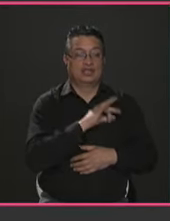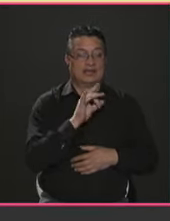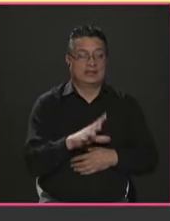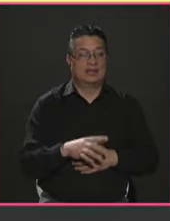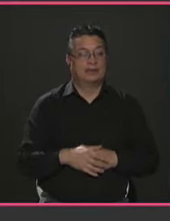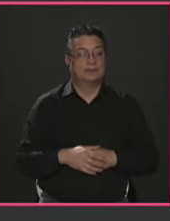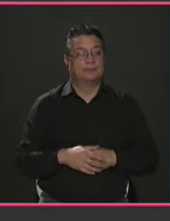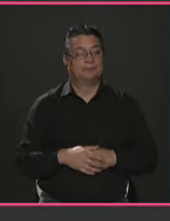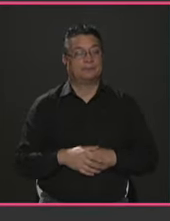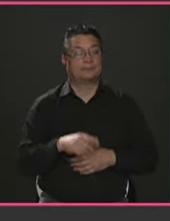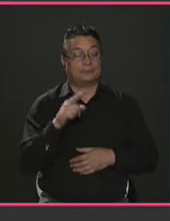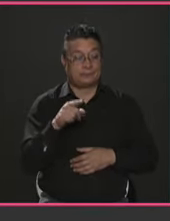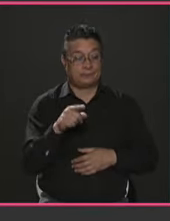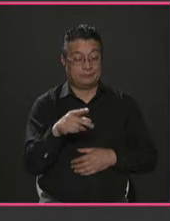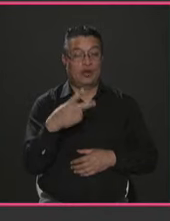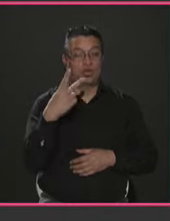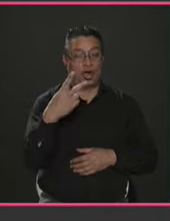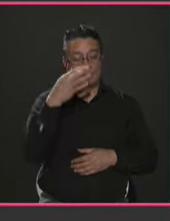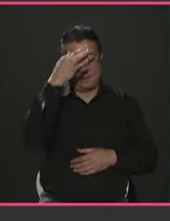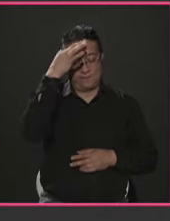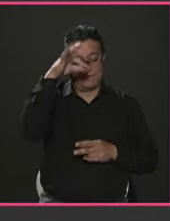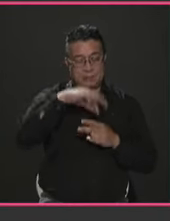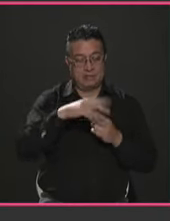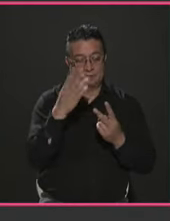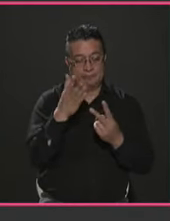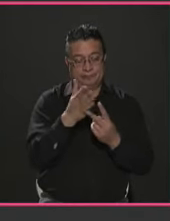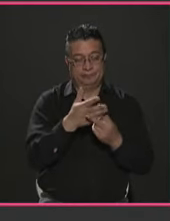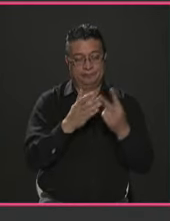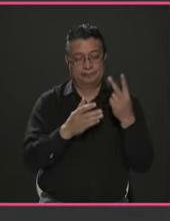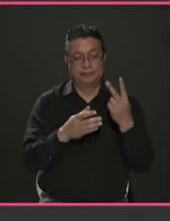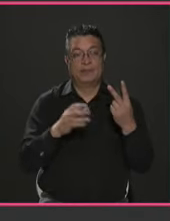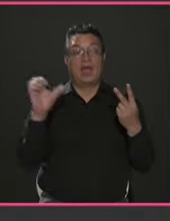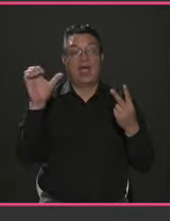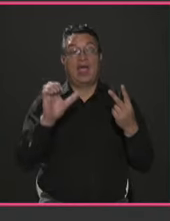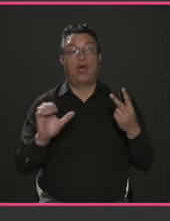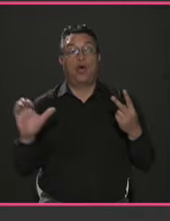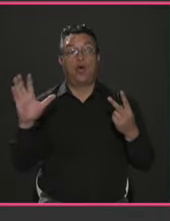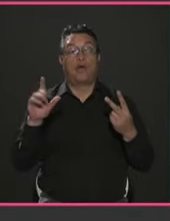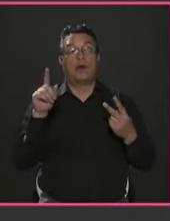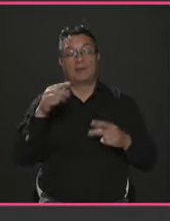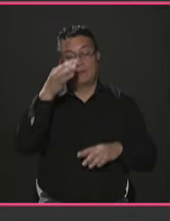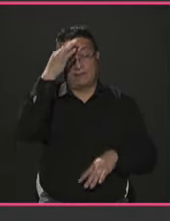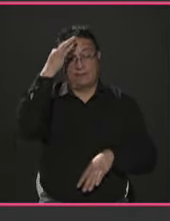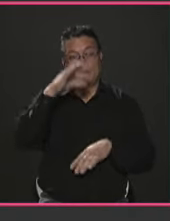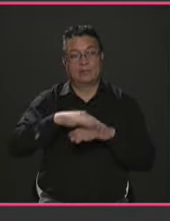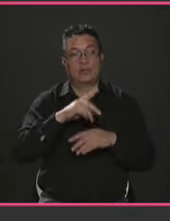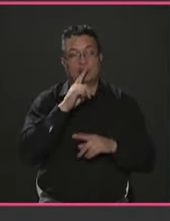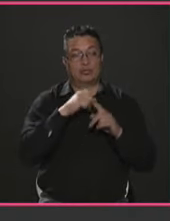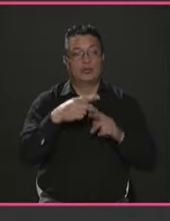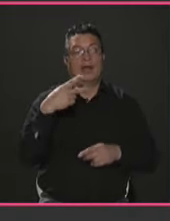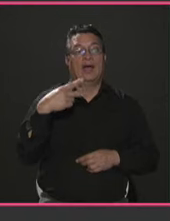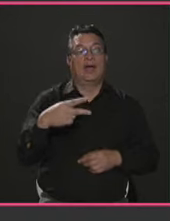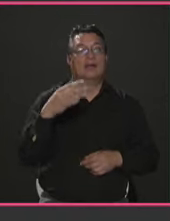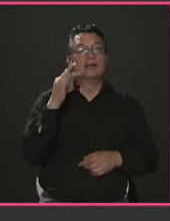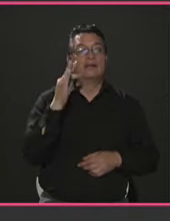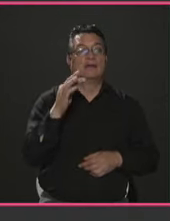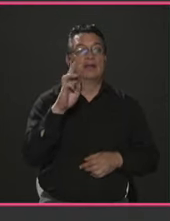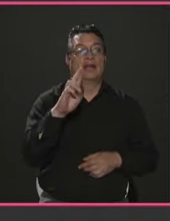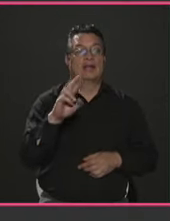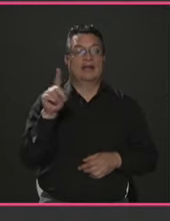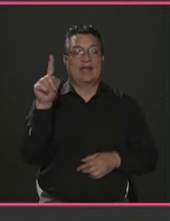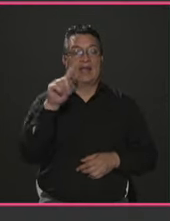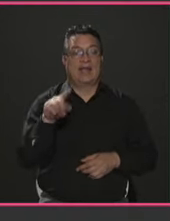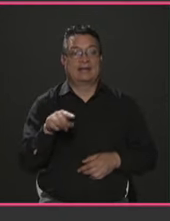Aquí estos anav virus causan dos enfermedades distintos en Europa causan una enfermedad que se llama hfrs que